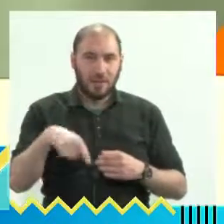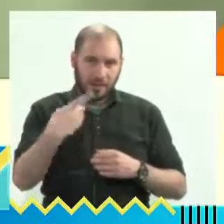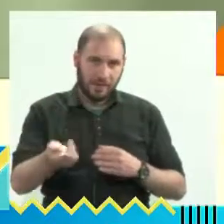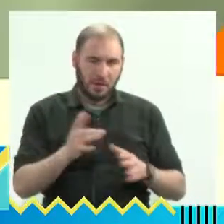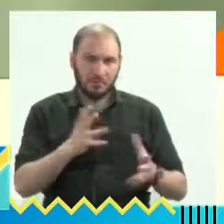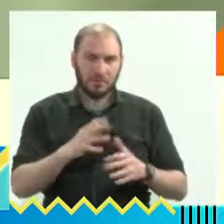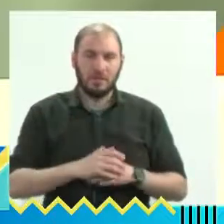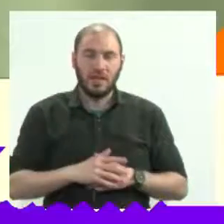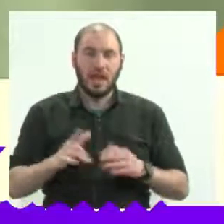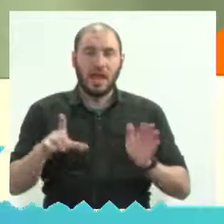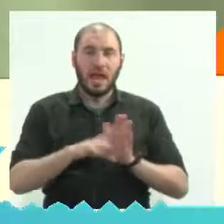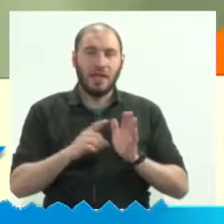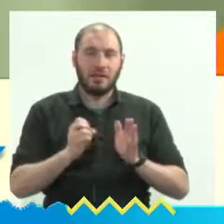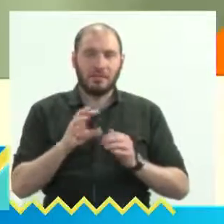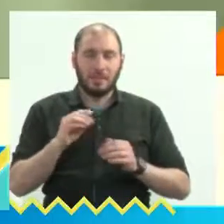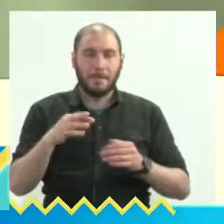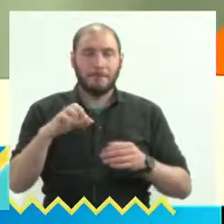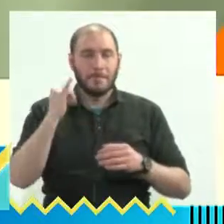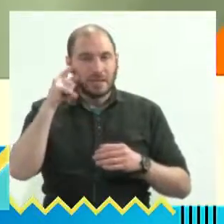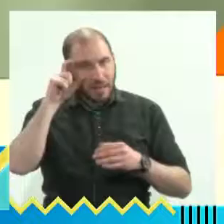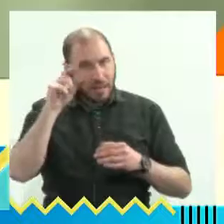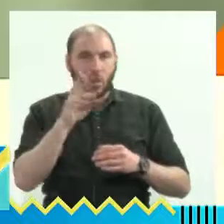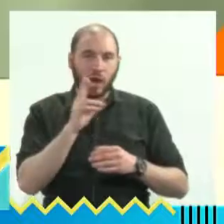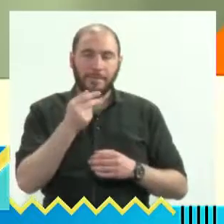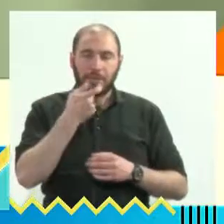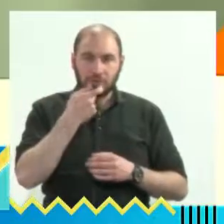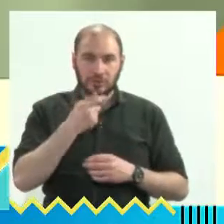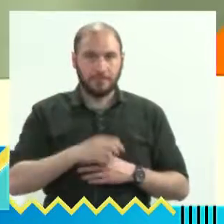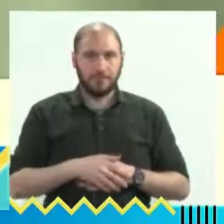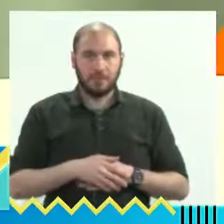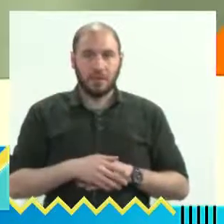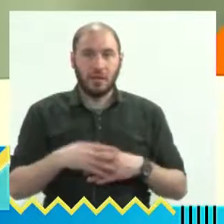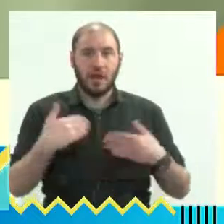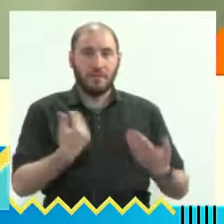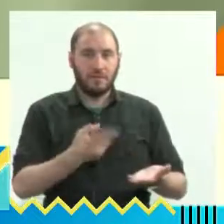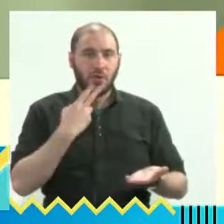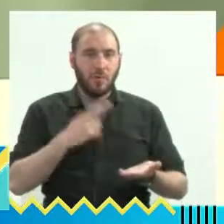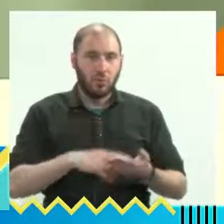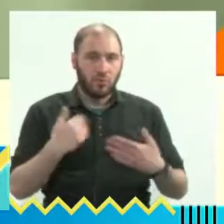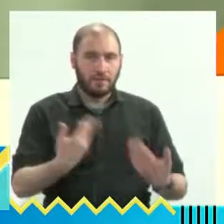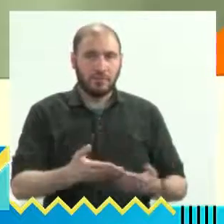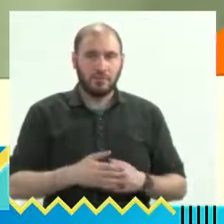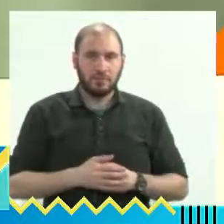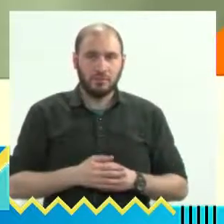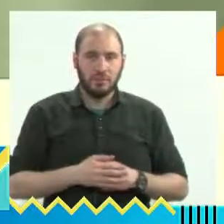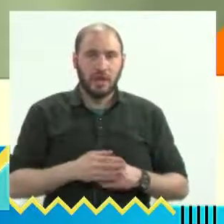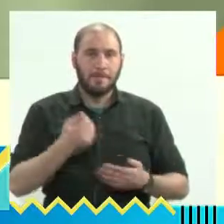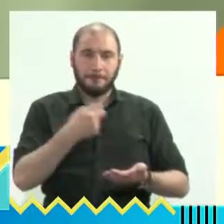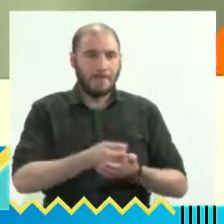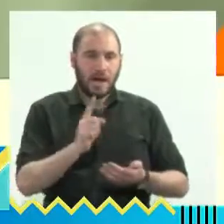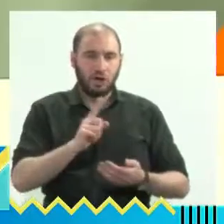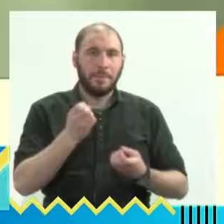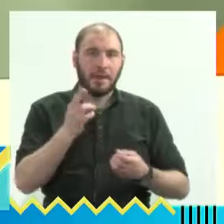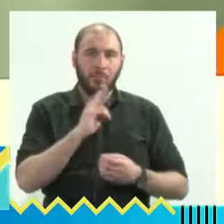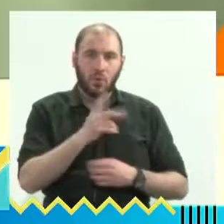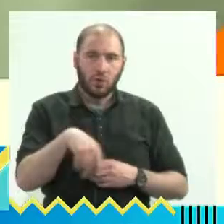viene, en una ley que se llama Pyme Mujer Mendoza, con beneficios impositivos, exenciones impositivas para